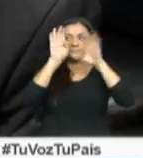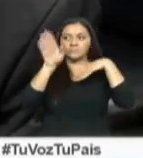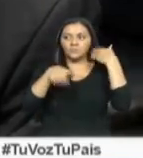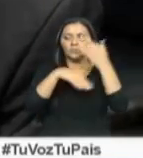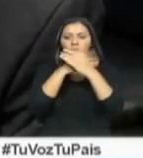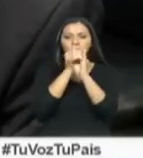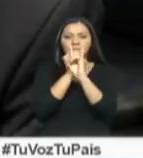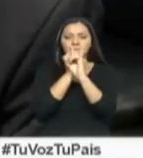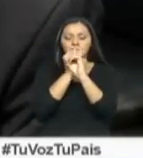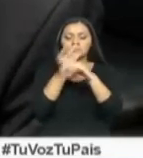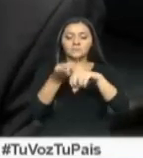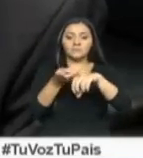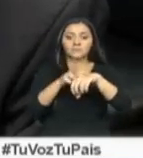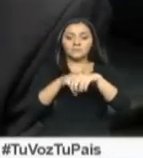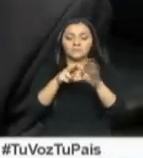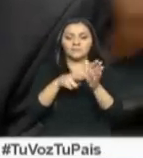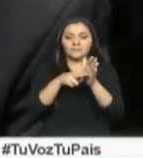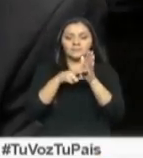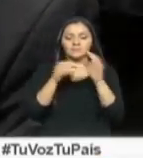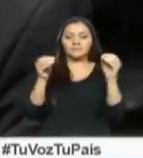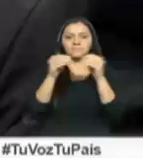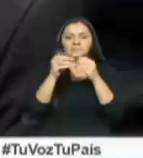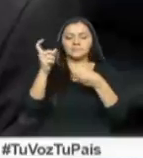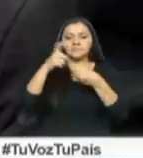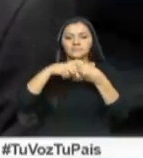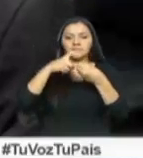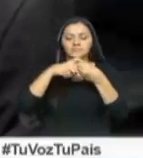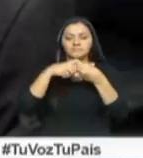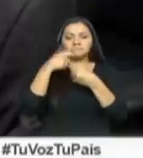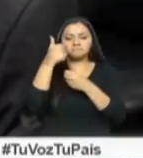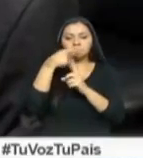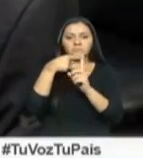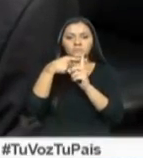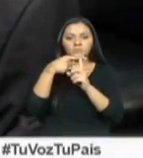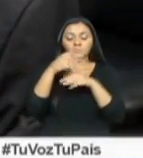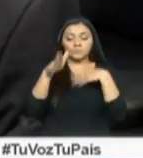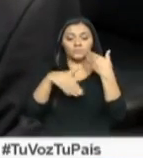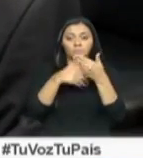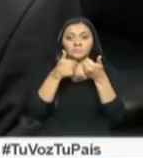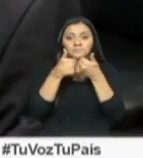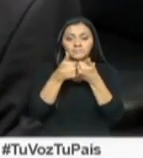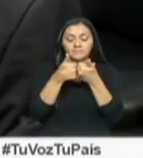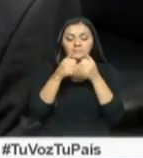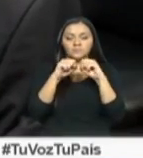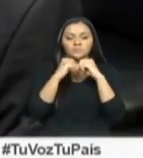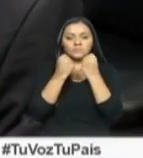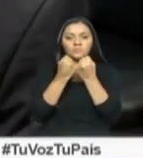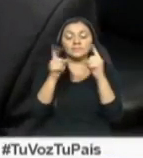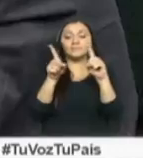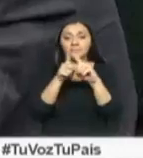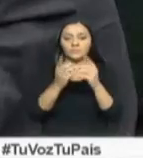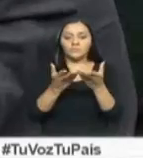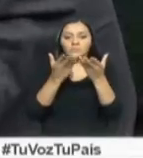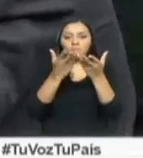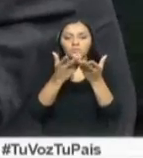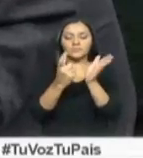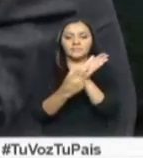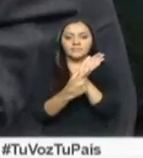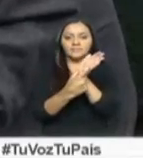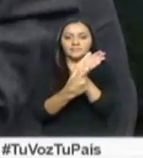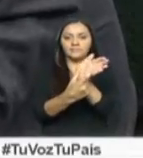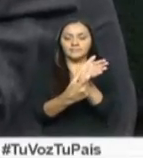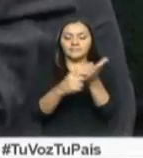institución son incrementar el registro e inscripción oportuna de hechos y actos civiles, así como aumentar la identificación con